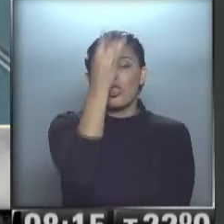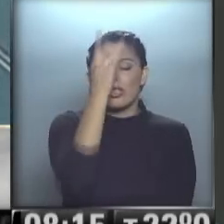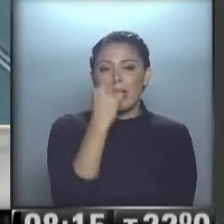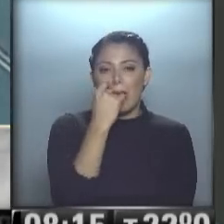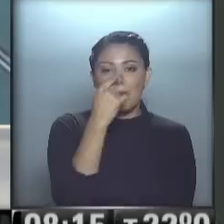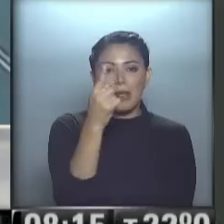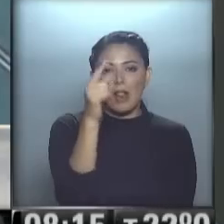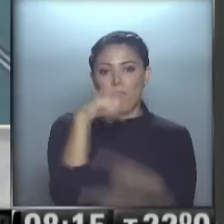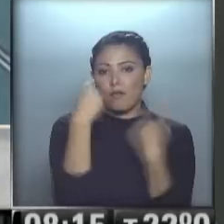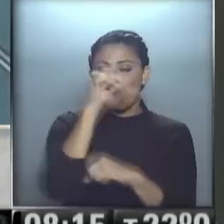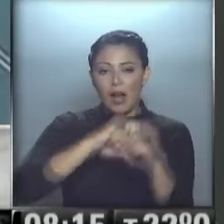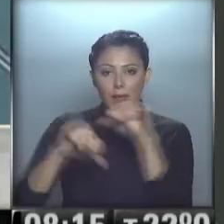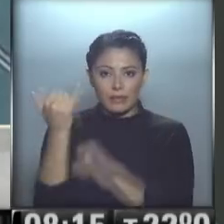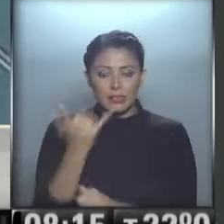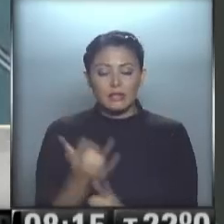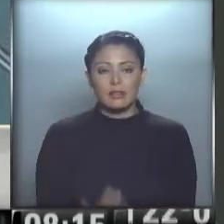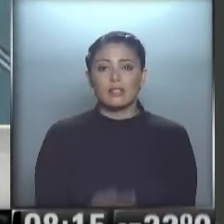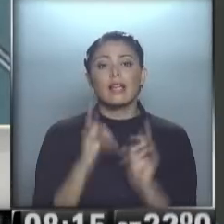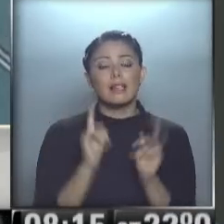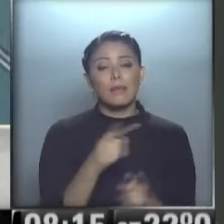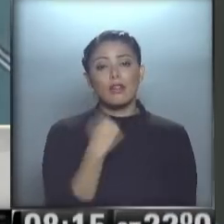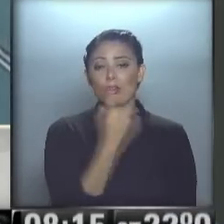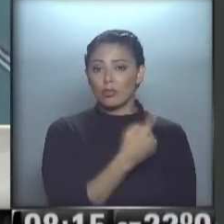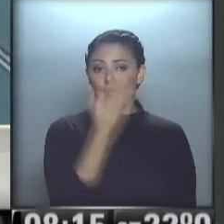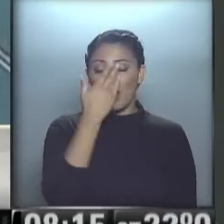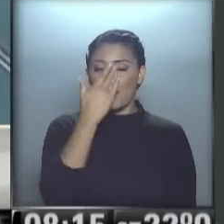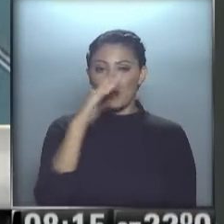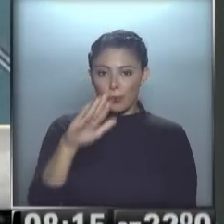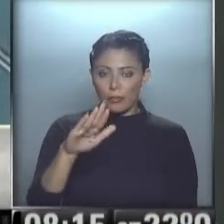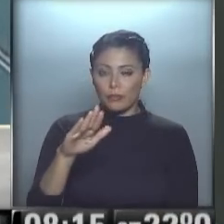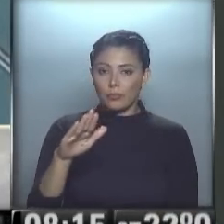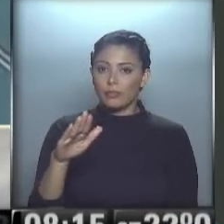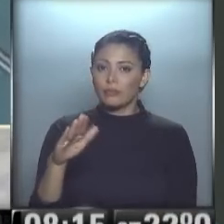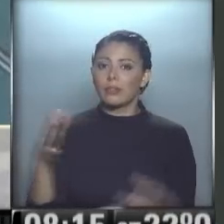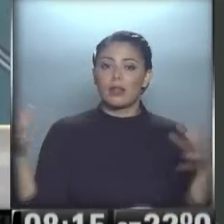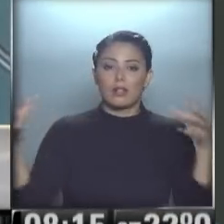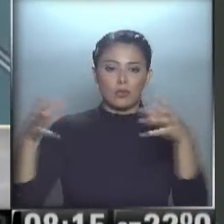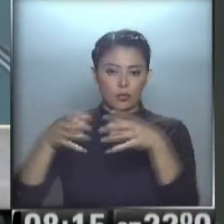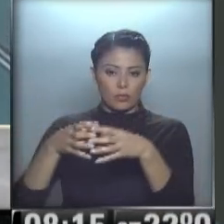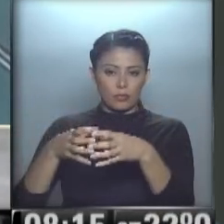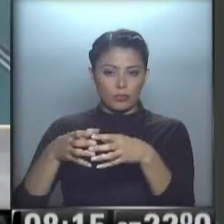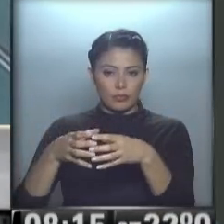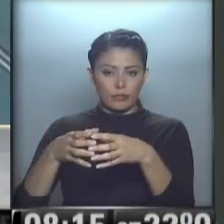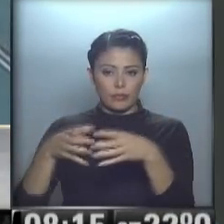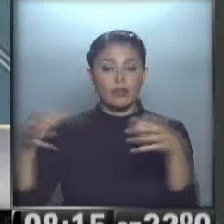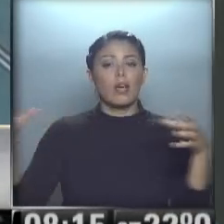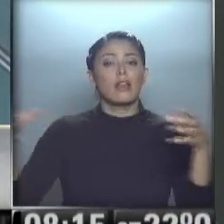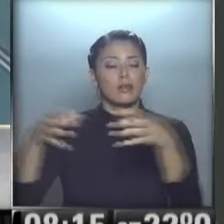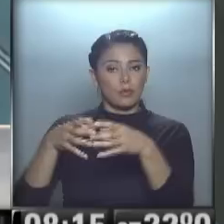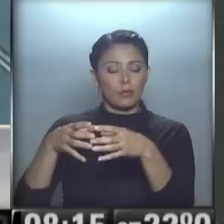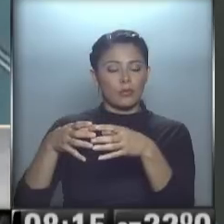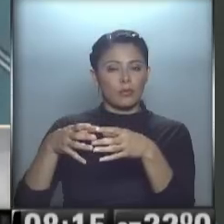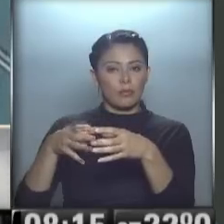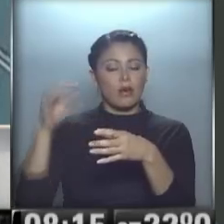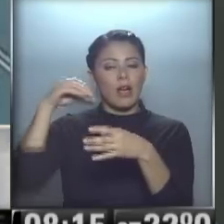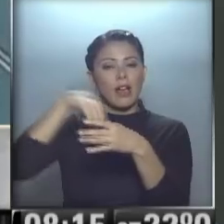farmacias también y también nosotros vamos a recibir a la red que forman parte de